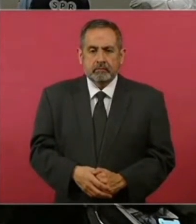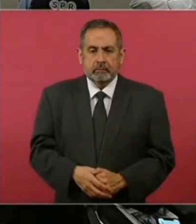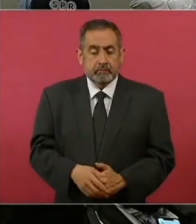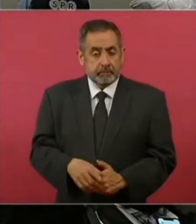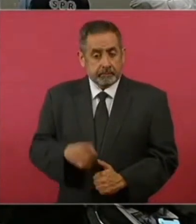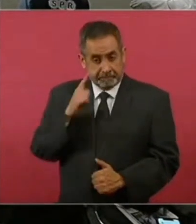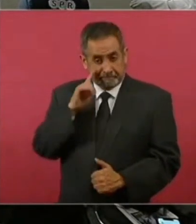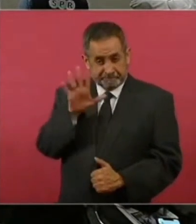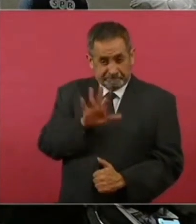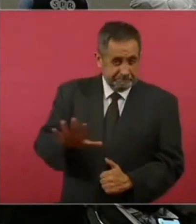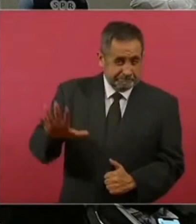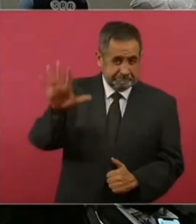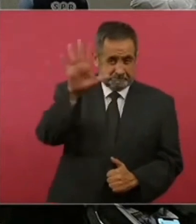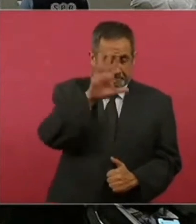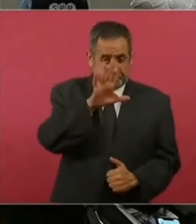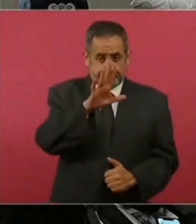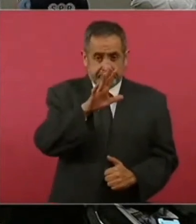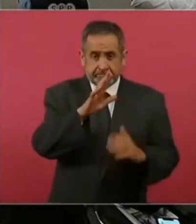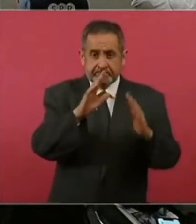Todos estos cuarteles.